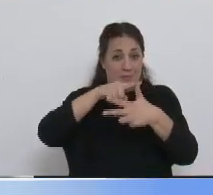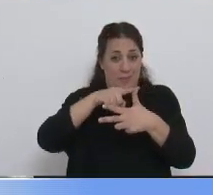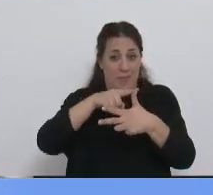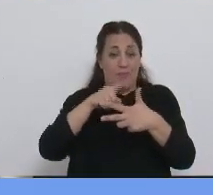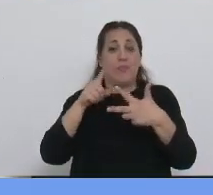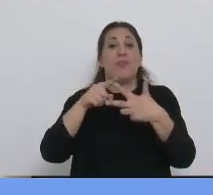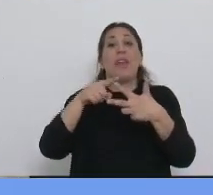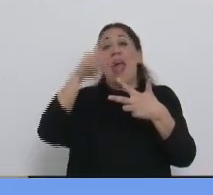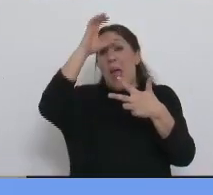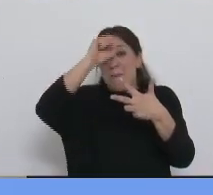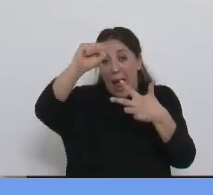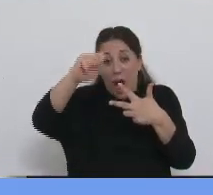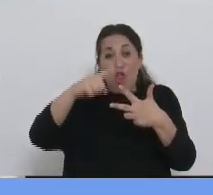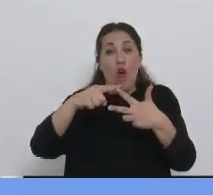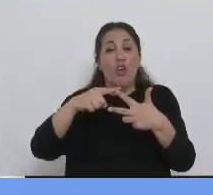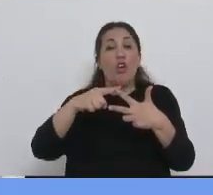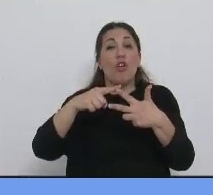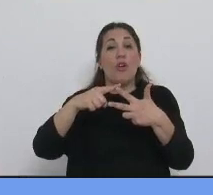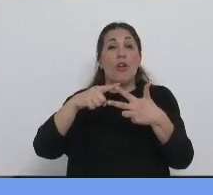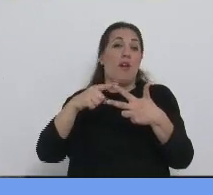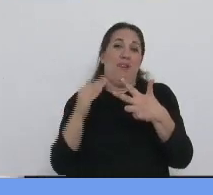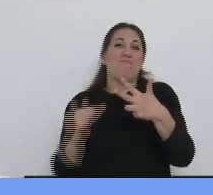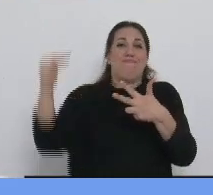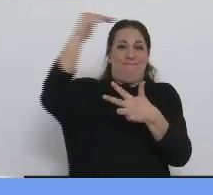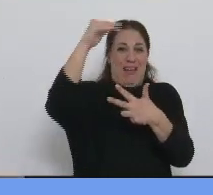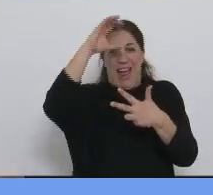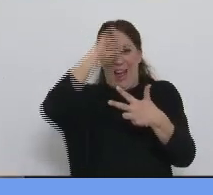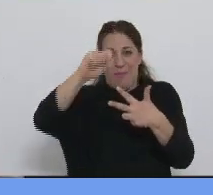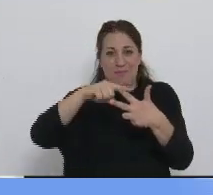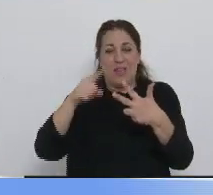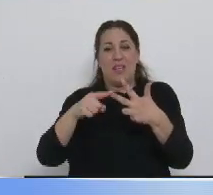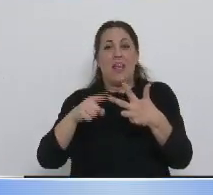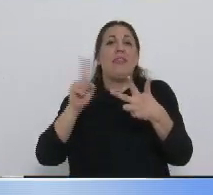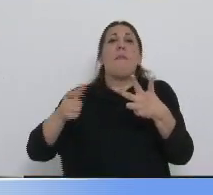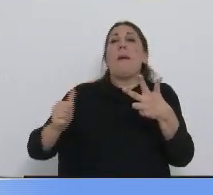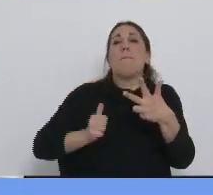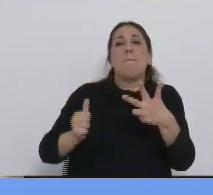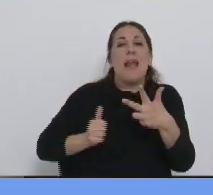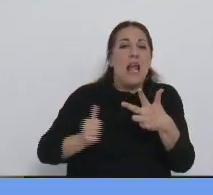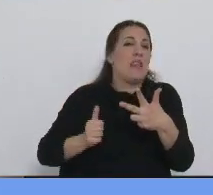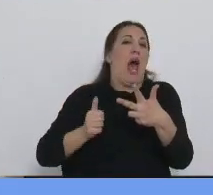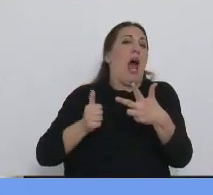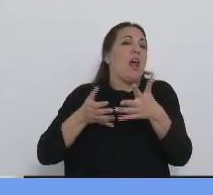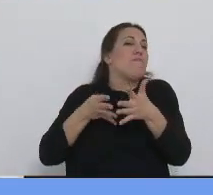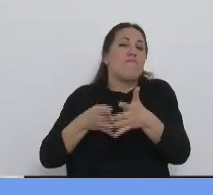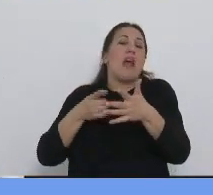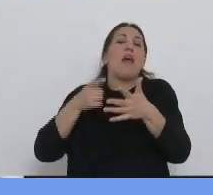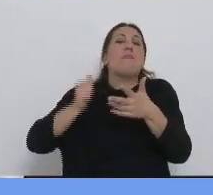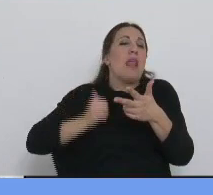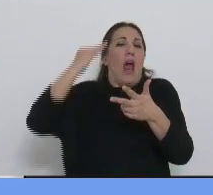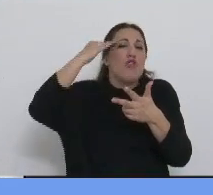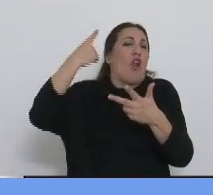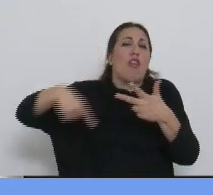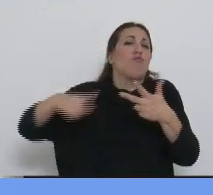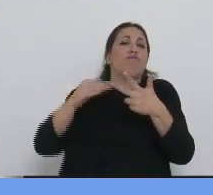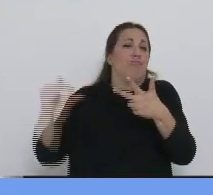embajadores ascensos de embajadores y ascensos de militares y fuerzas armadas de la nación obviamente está